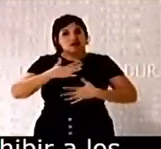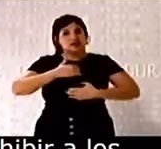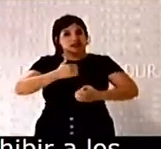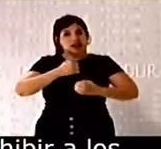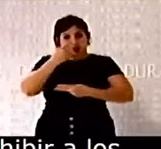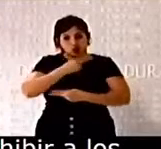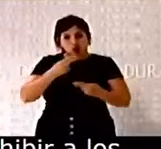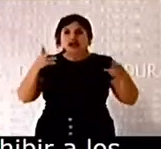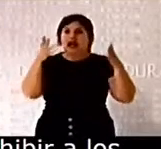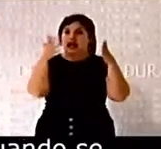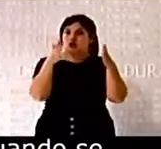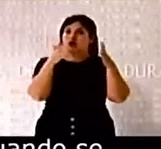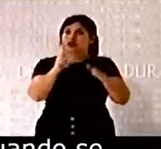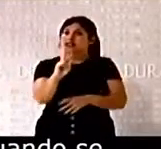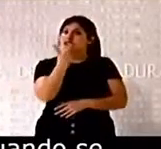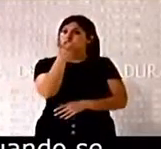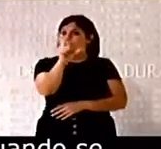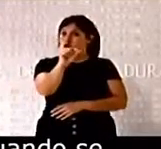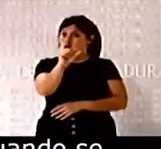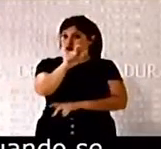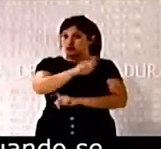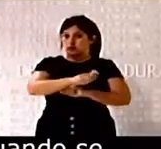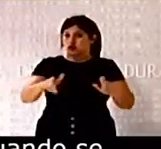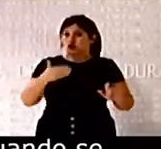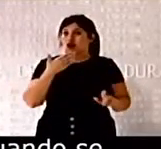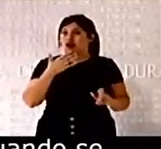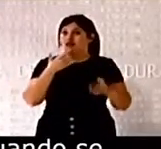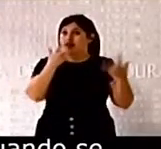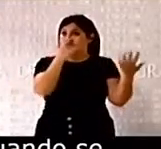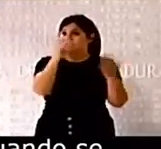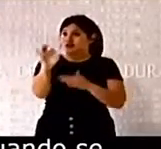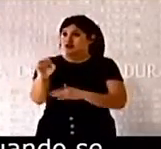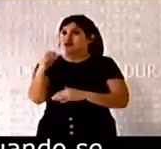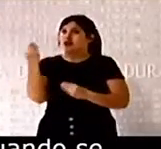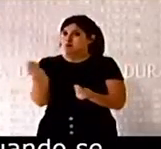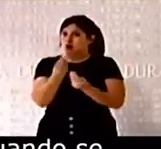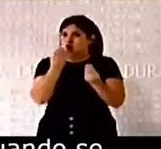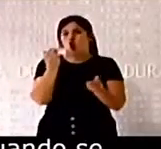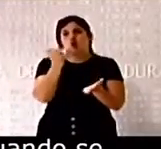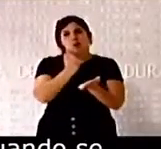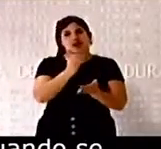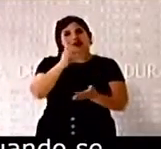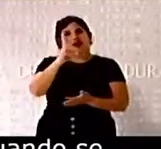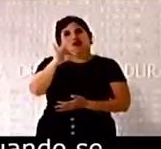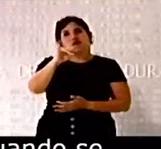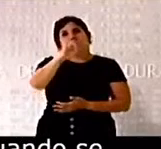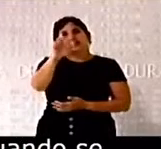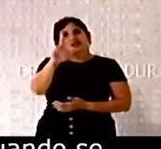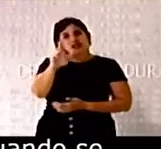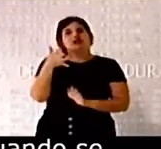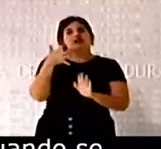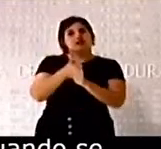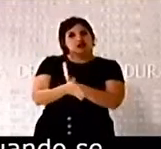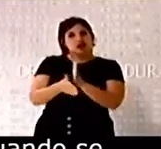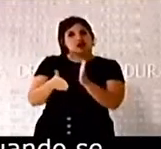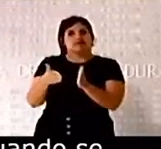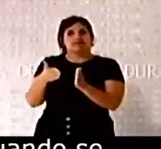años sea la de Pfizer, es por criterios absolutamente científicos.